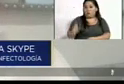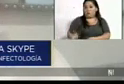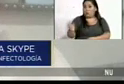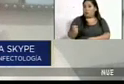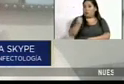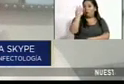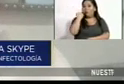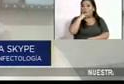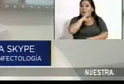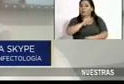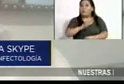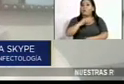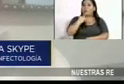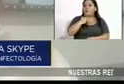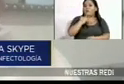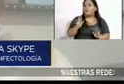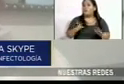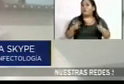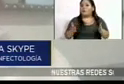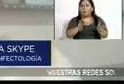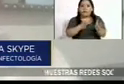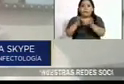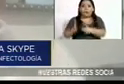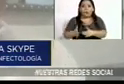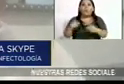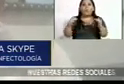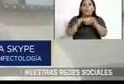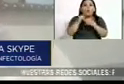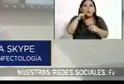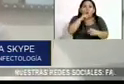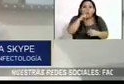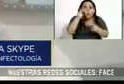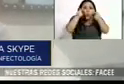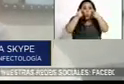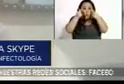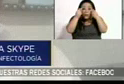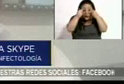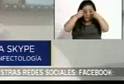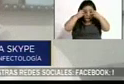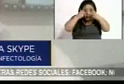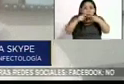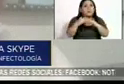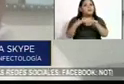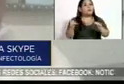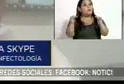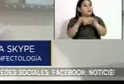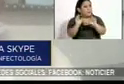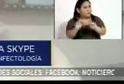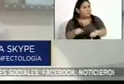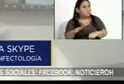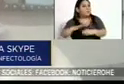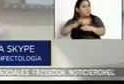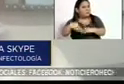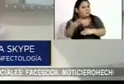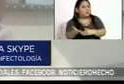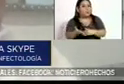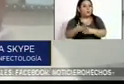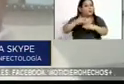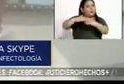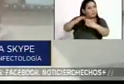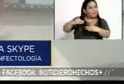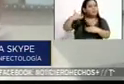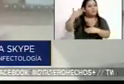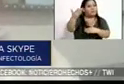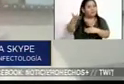nuevas, en otras ocasiones conjuntivitis, y probablemente podríamos encontrar ya a la posteriori,